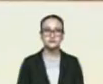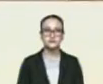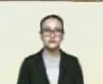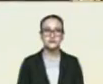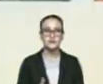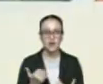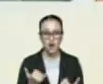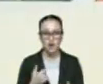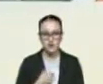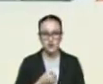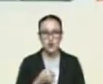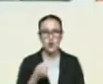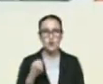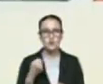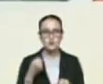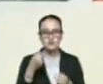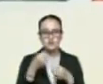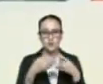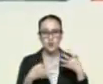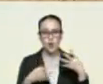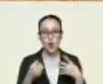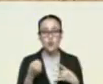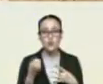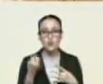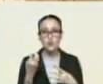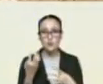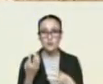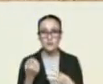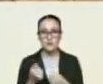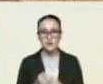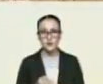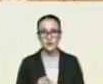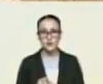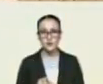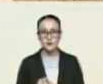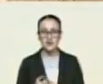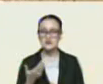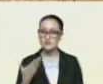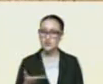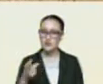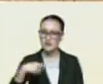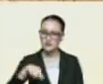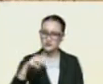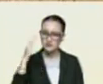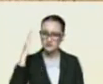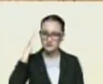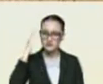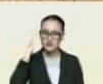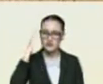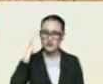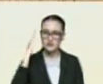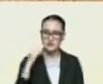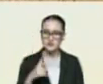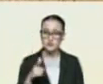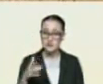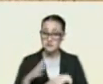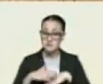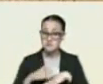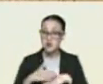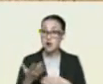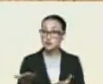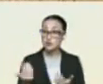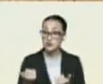para enumerar, porque es importante que el país y ustedes que nos hicieron esta solicitud